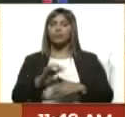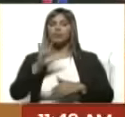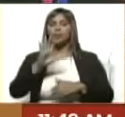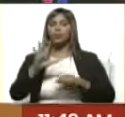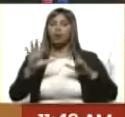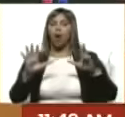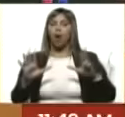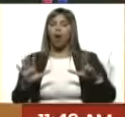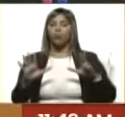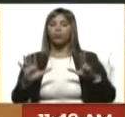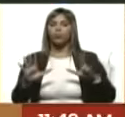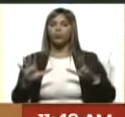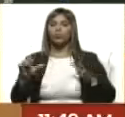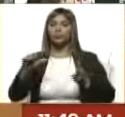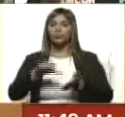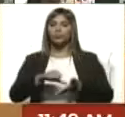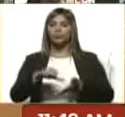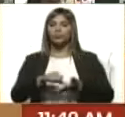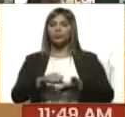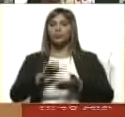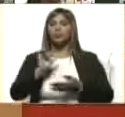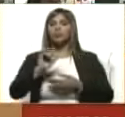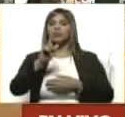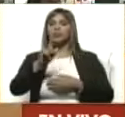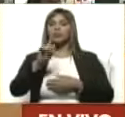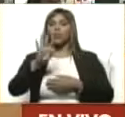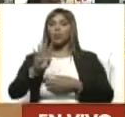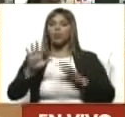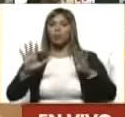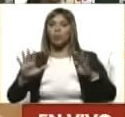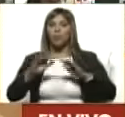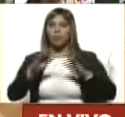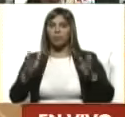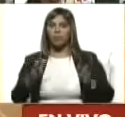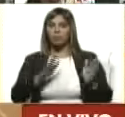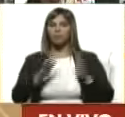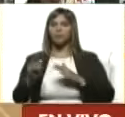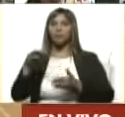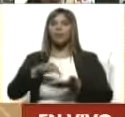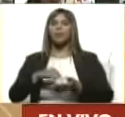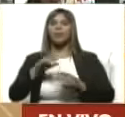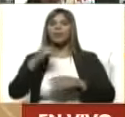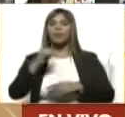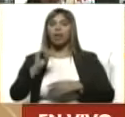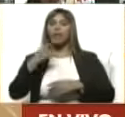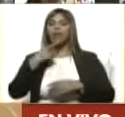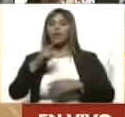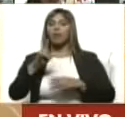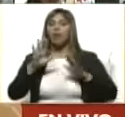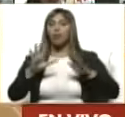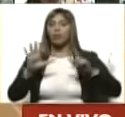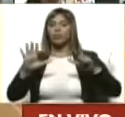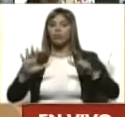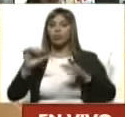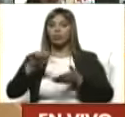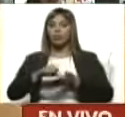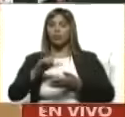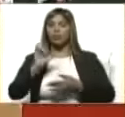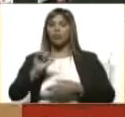58 centros y 149 mesas. Miranda tiene 97 centros